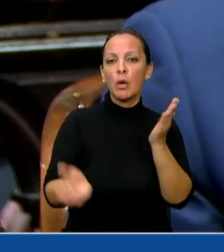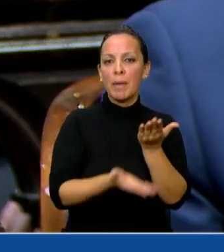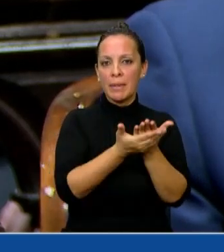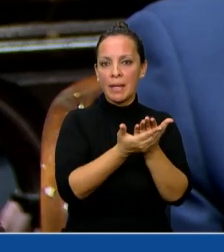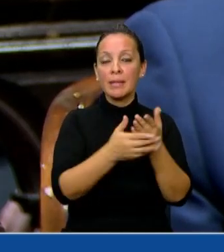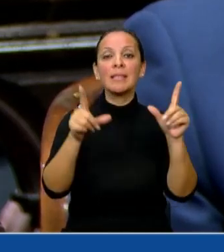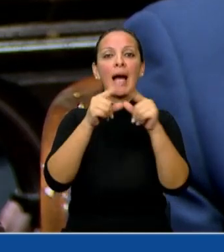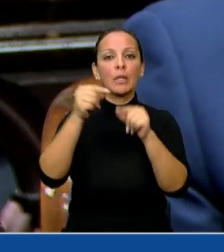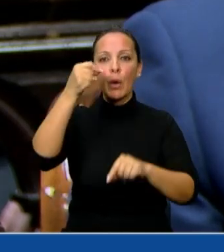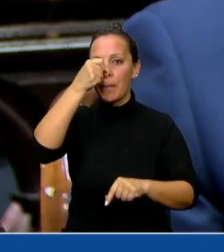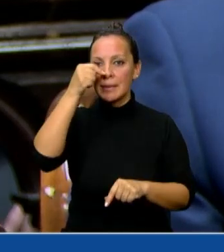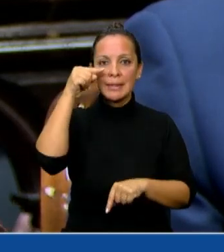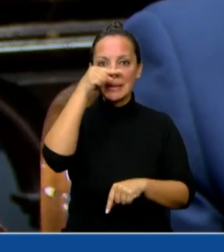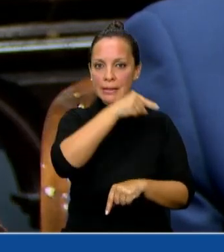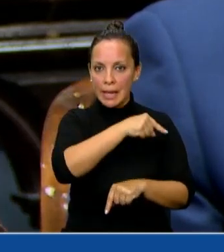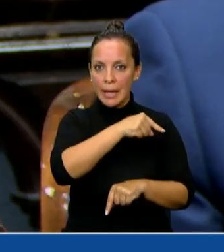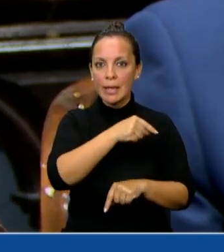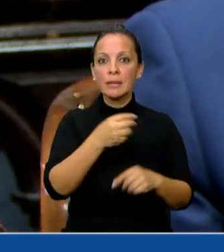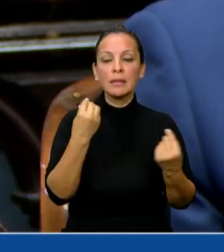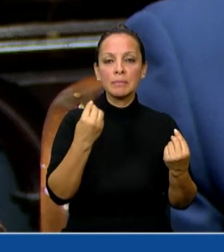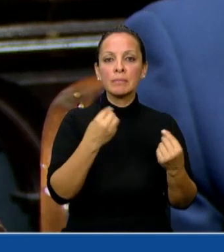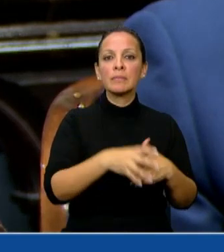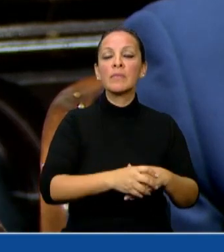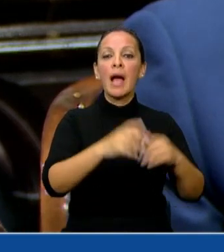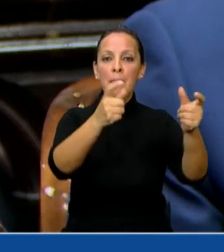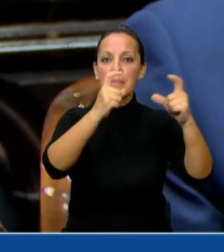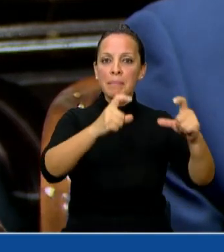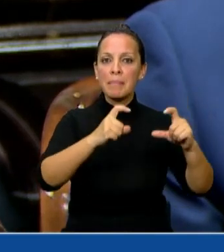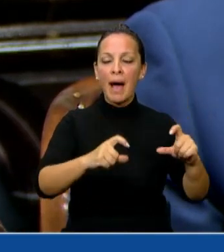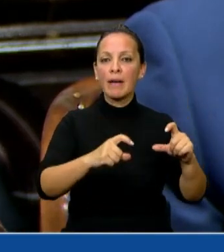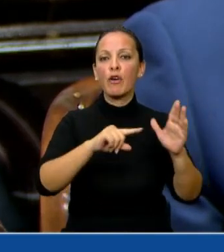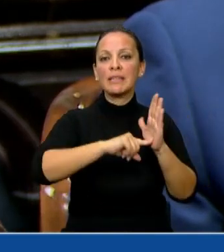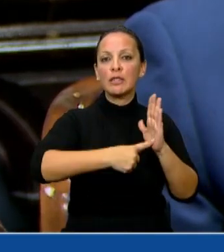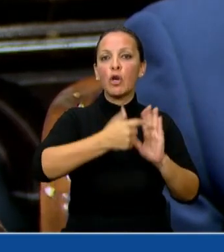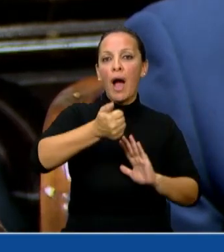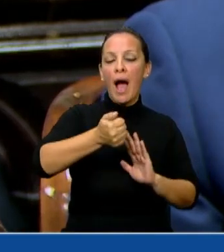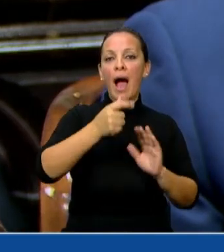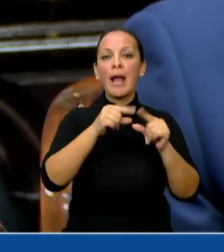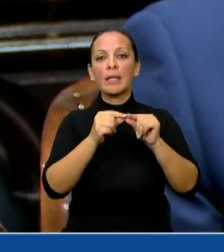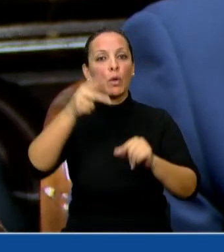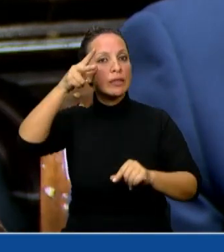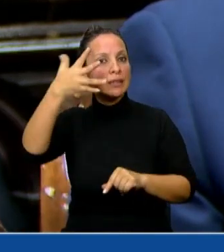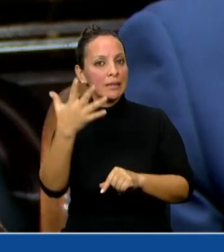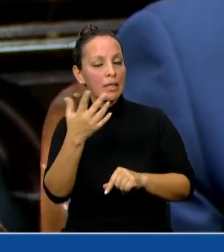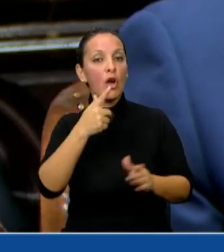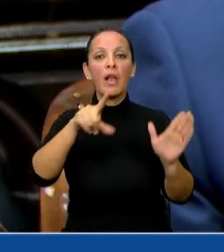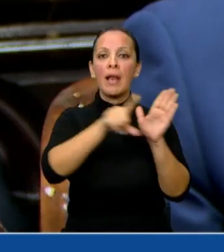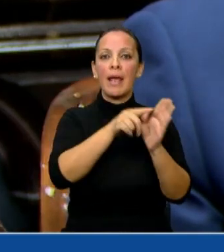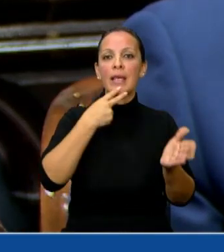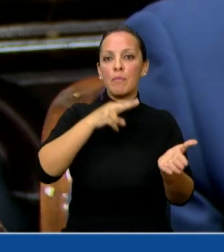artículo 27 actualiza el tercer párrafo del inciso A del artículo 85 de la Ley de Impuesto a las